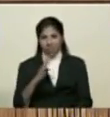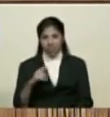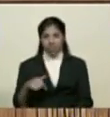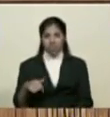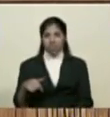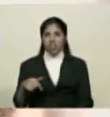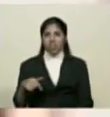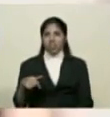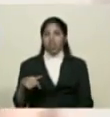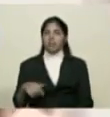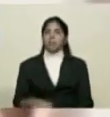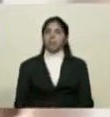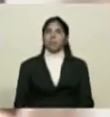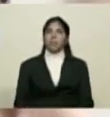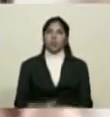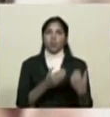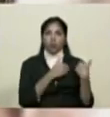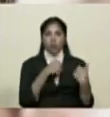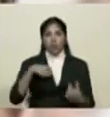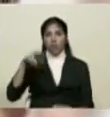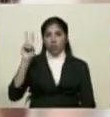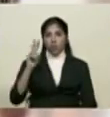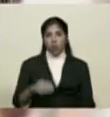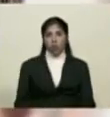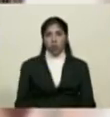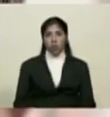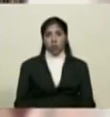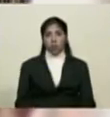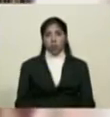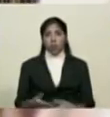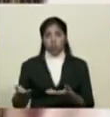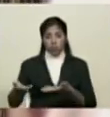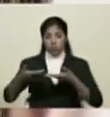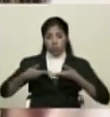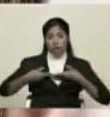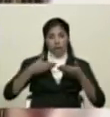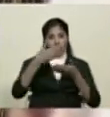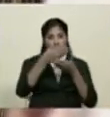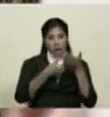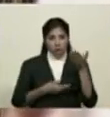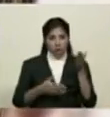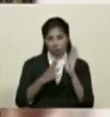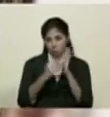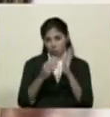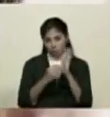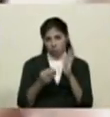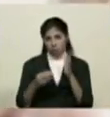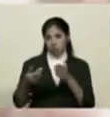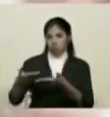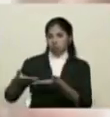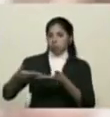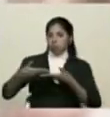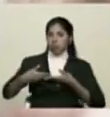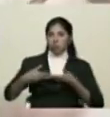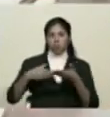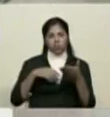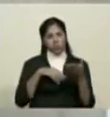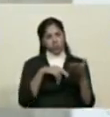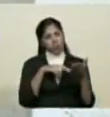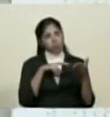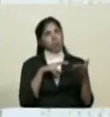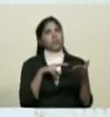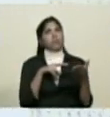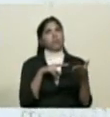carta que yo me voy a permitir leer. Aquí está la carta, la copia, obviamente, con el recibido.